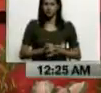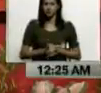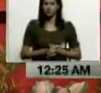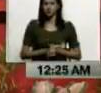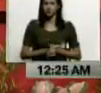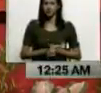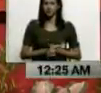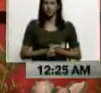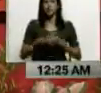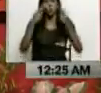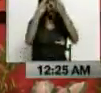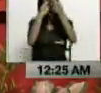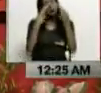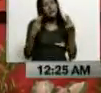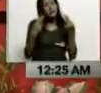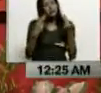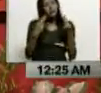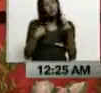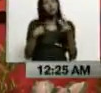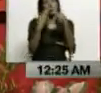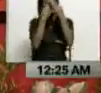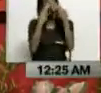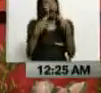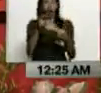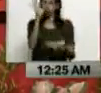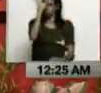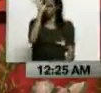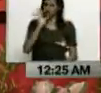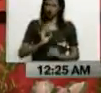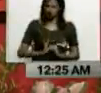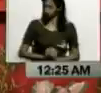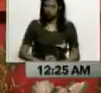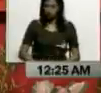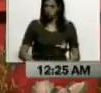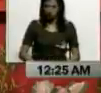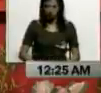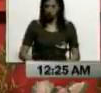quién yo verad yo soy inocente no sabía que era